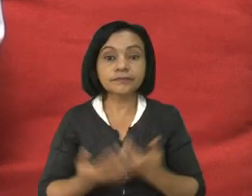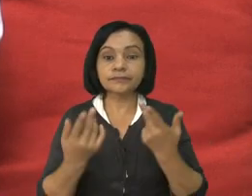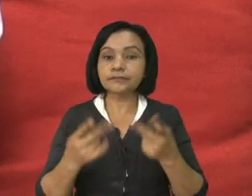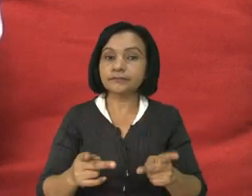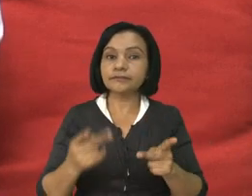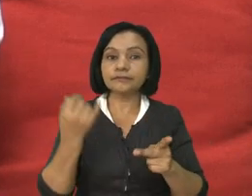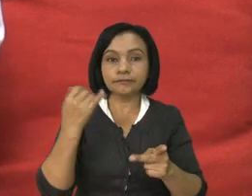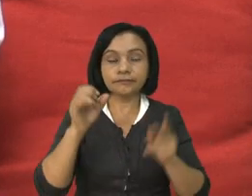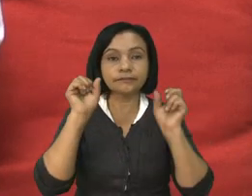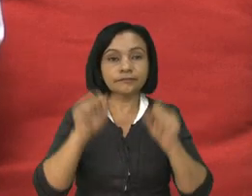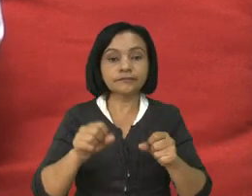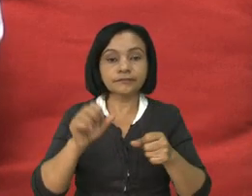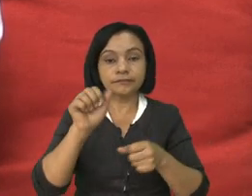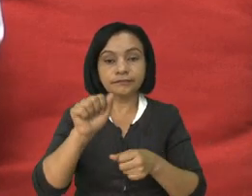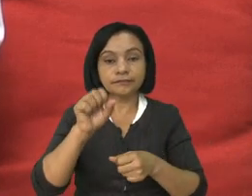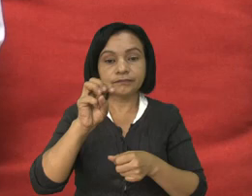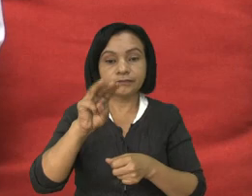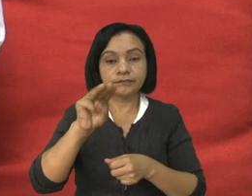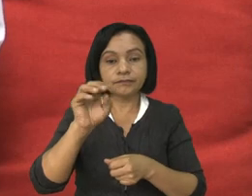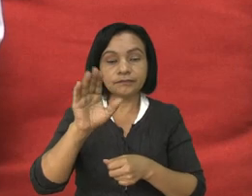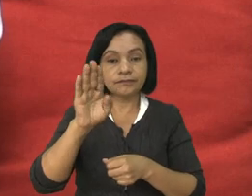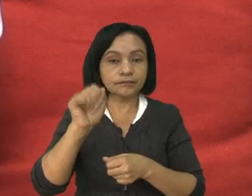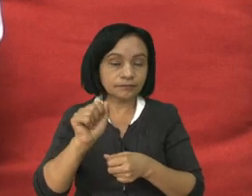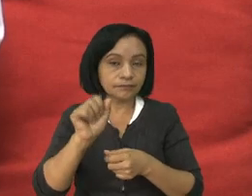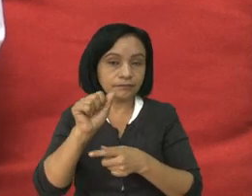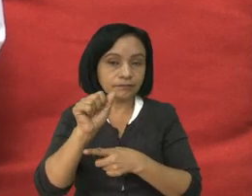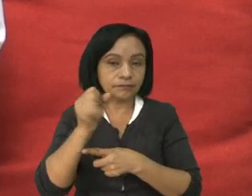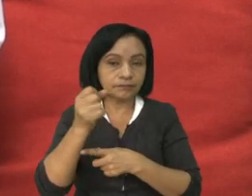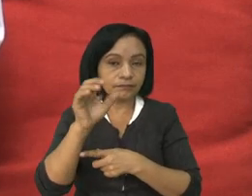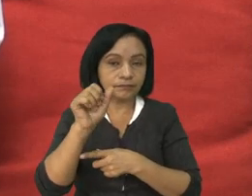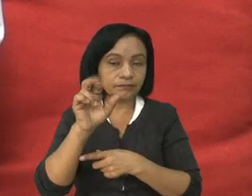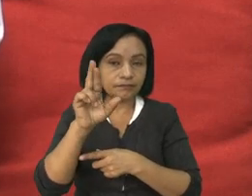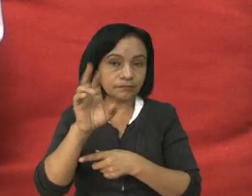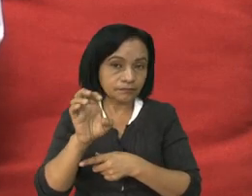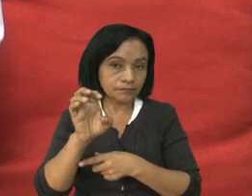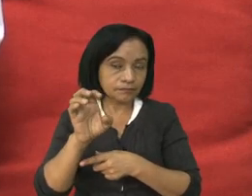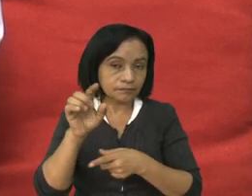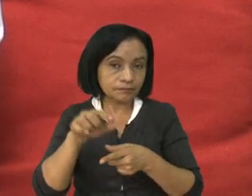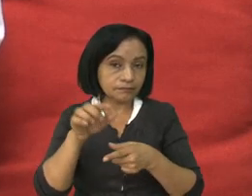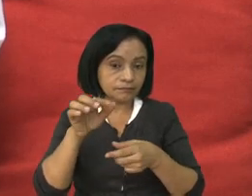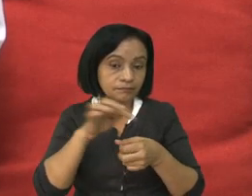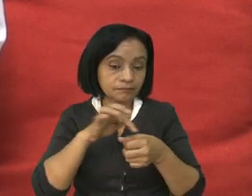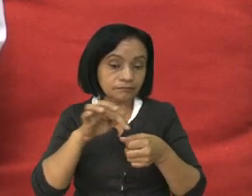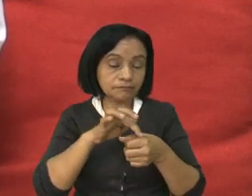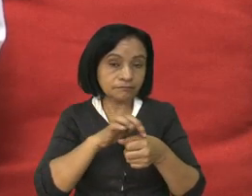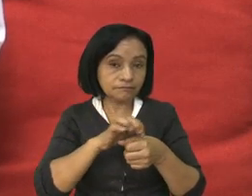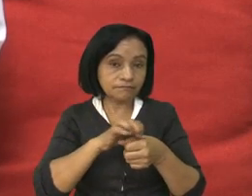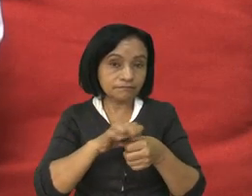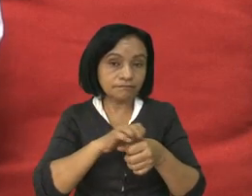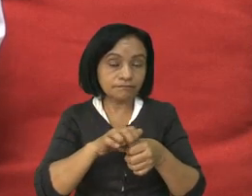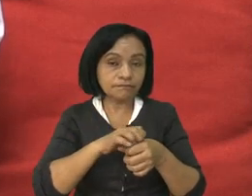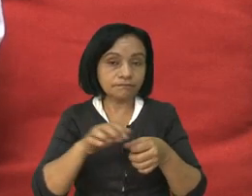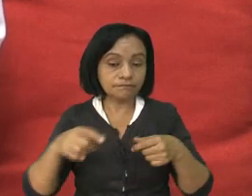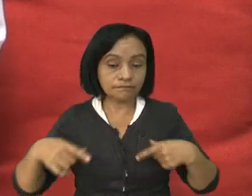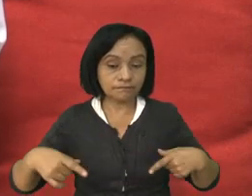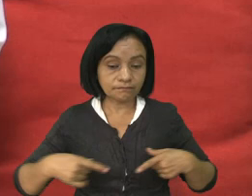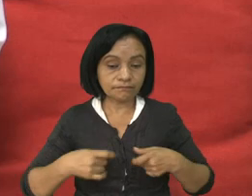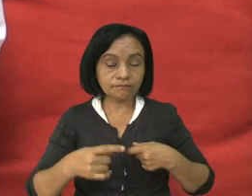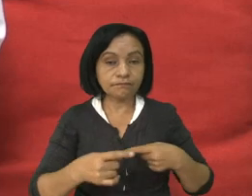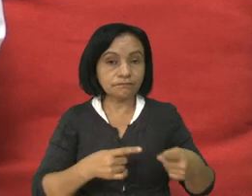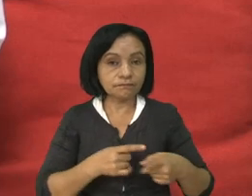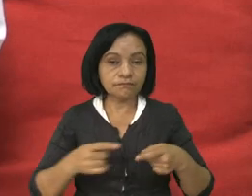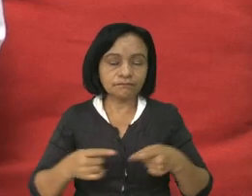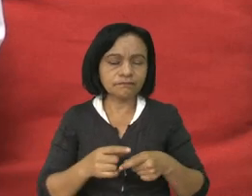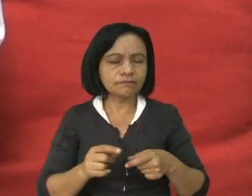Pero sí podrían ser las amebas, pero también podría ser las áscaris, por ejemplo, las áscaris lombricoides, que son las lombrices. Muy